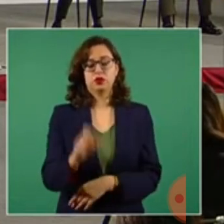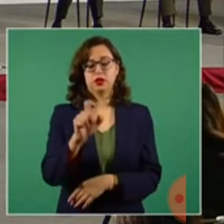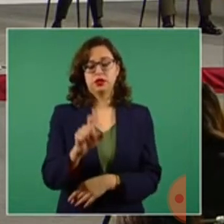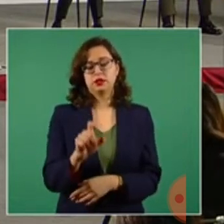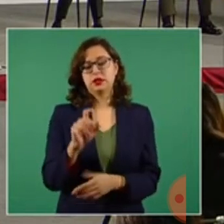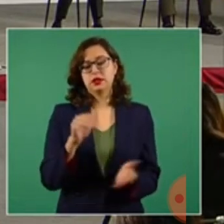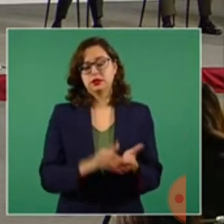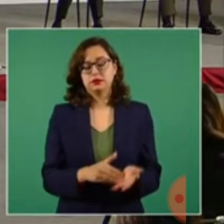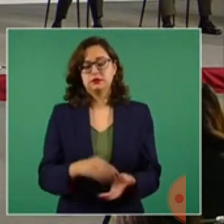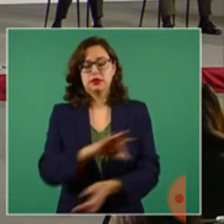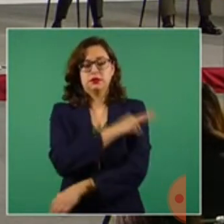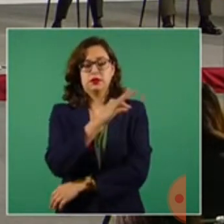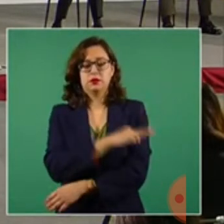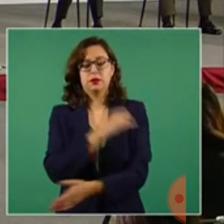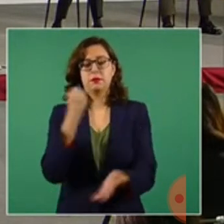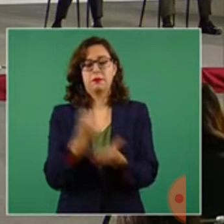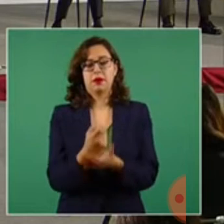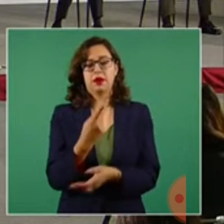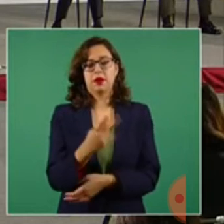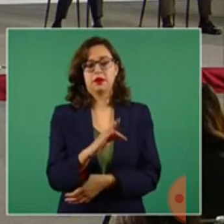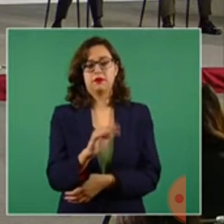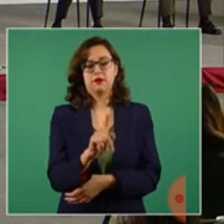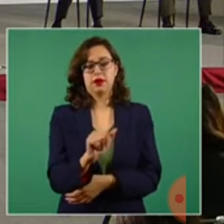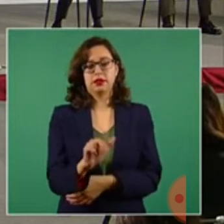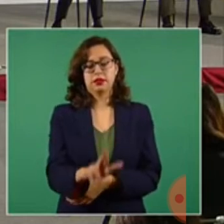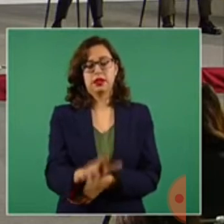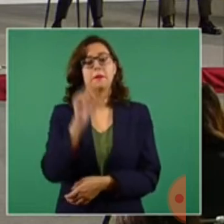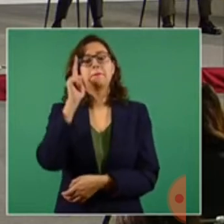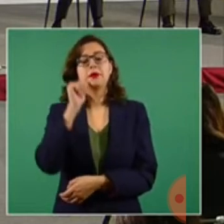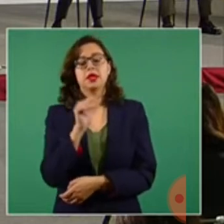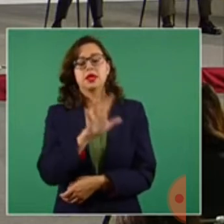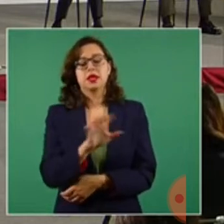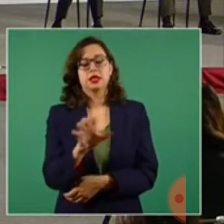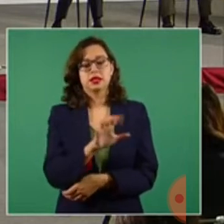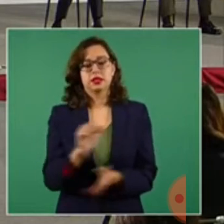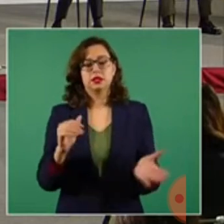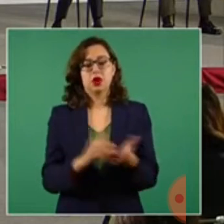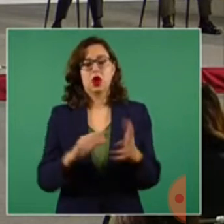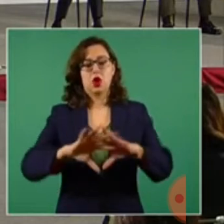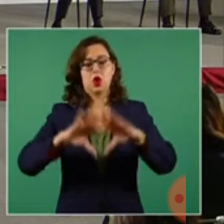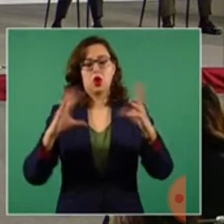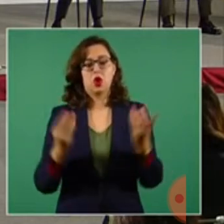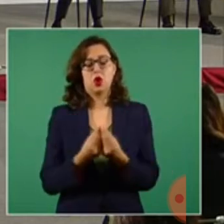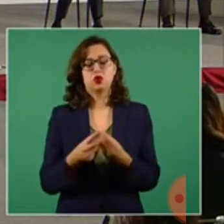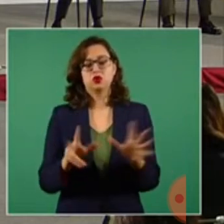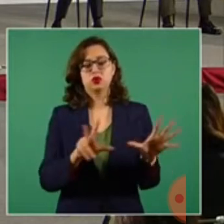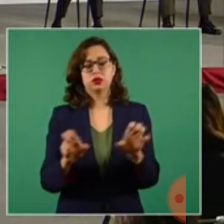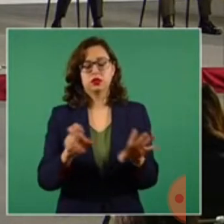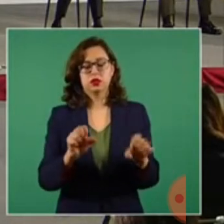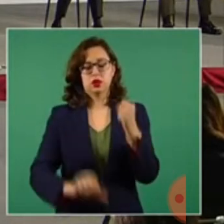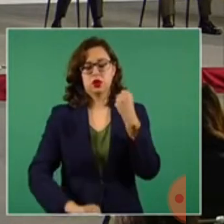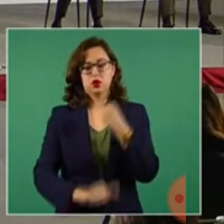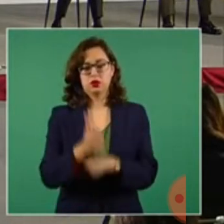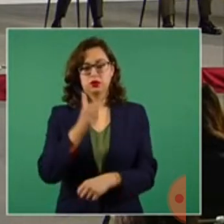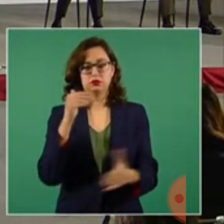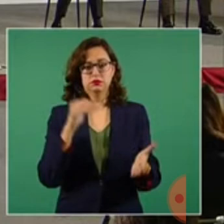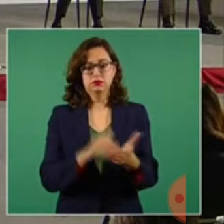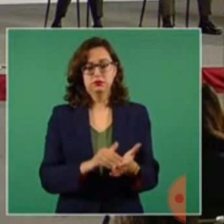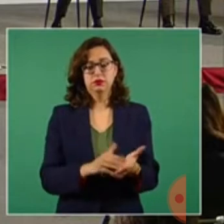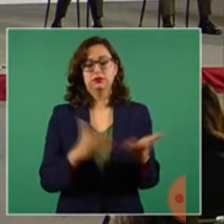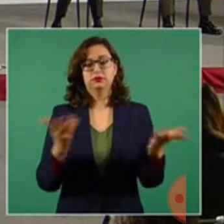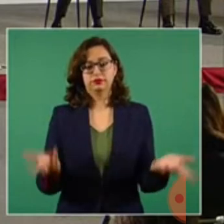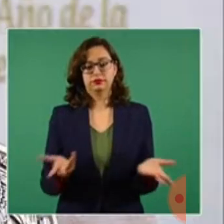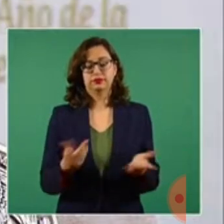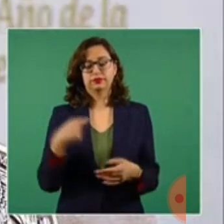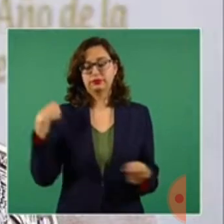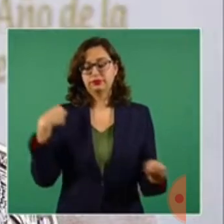226,980 dosis de Pfizer, mañana 585,000 para un total de 811,000 y esta es la tercera y última semana en